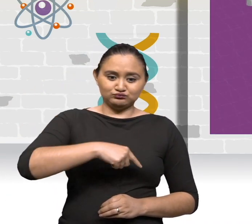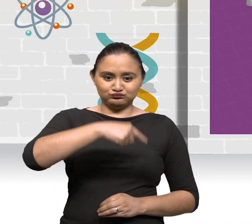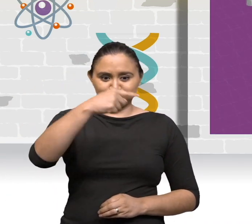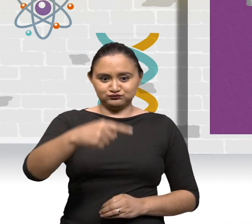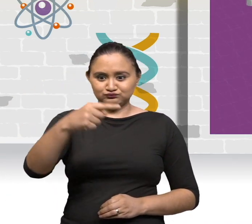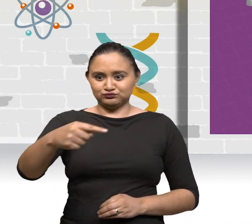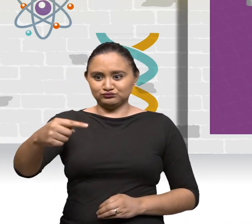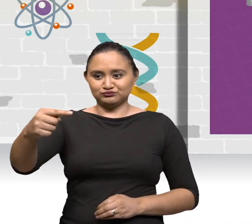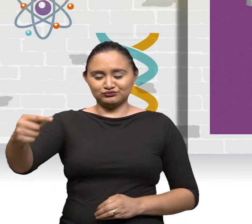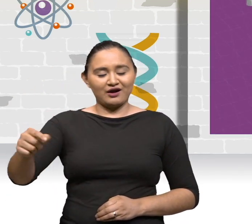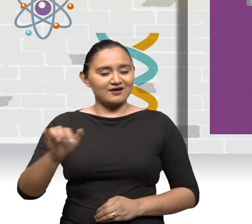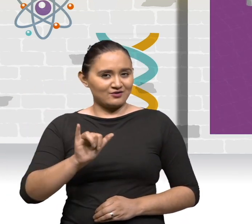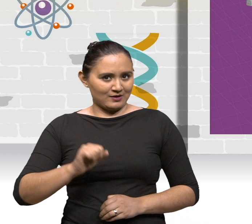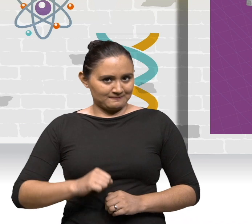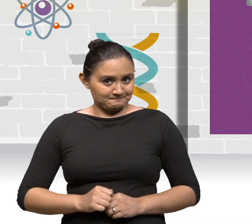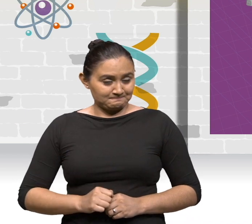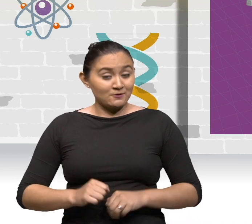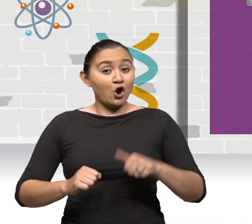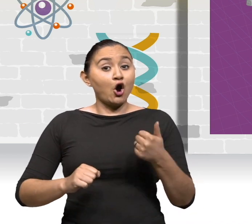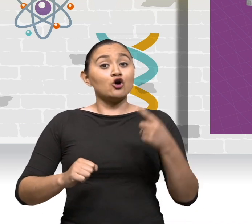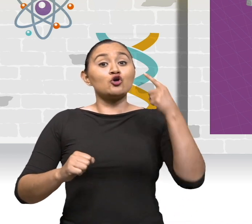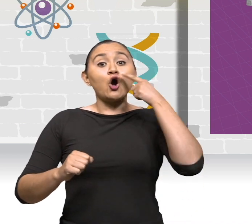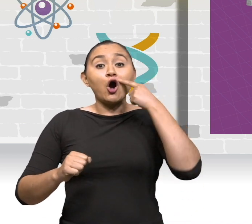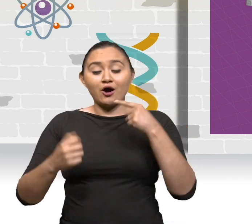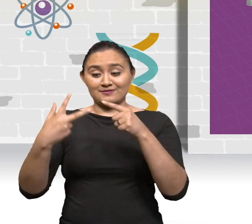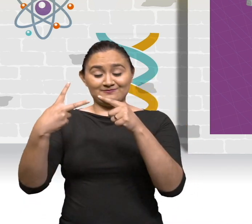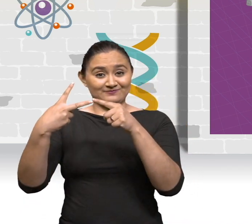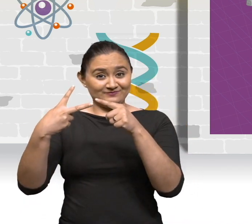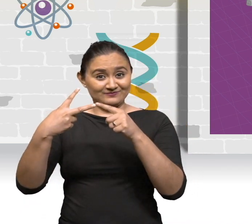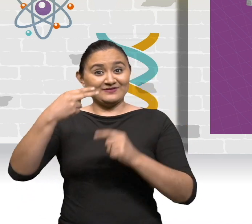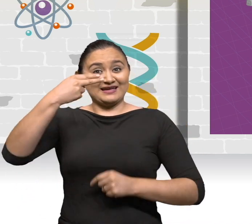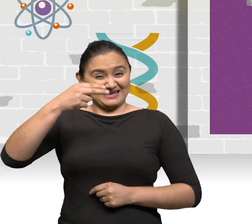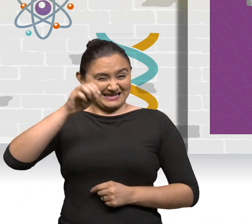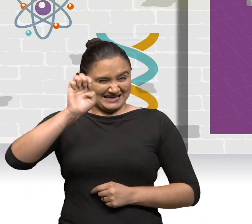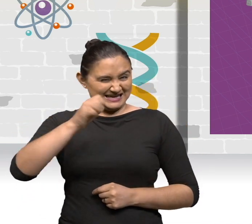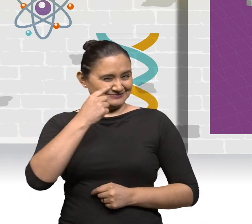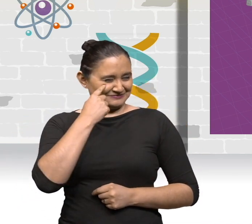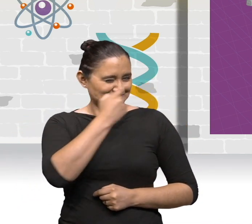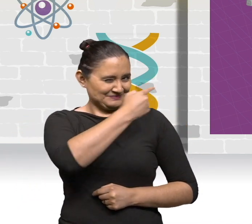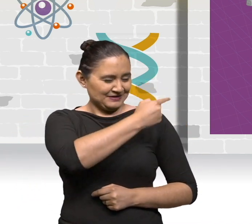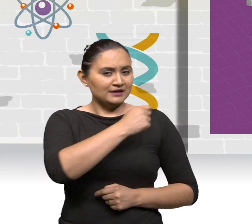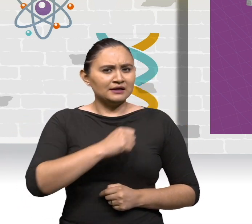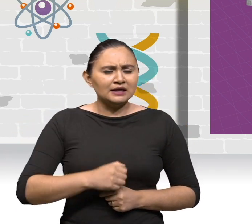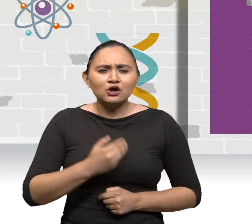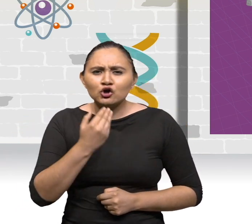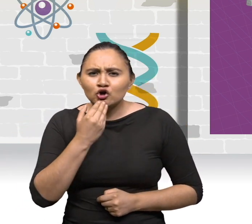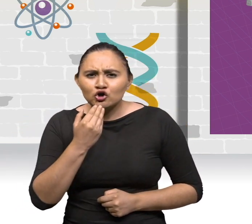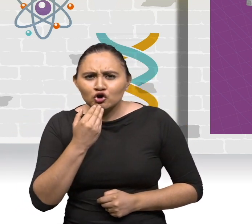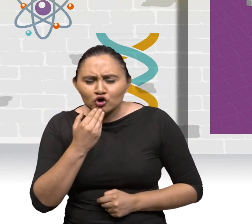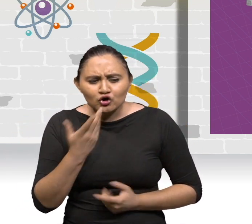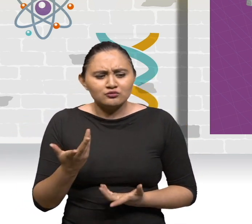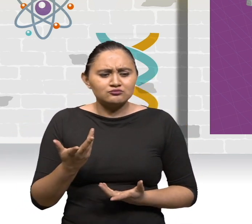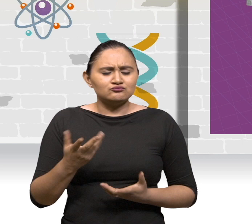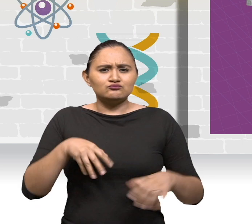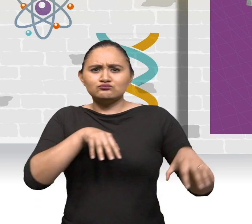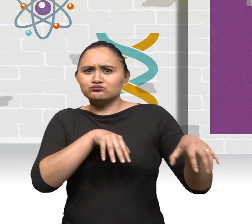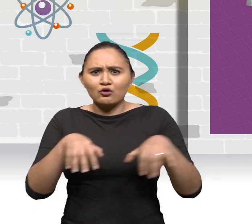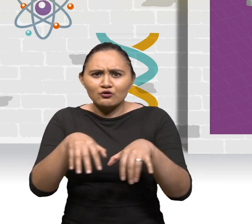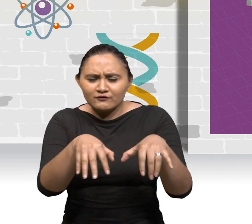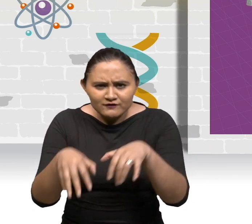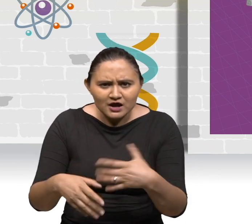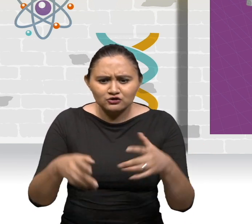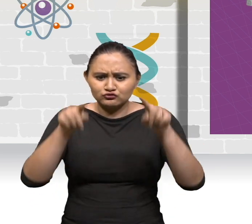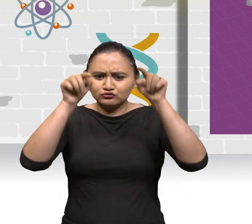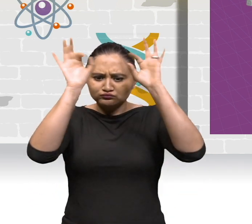el principio de incertidumbre explicó que existe esta limitación en la precisión con la que sabemos la posición x y la